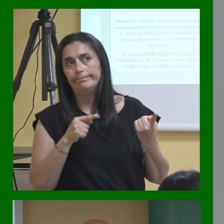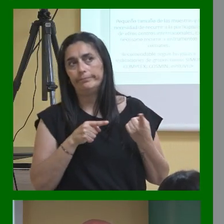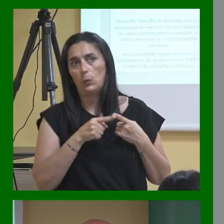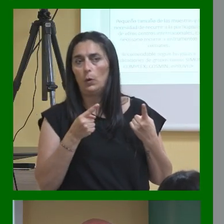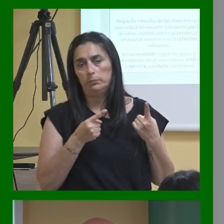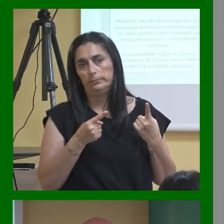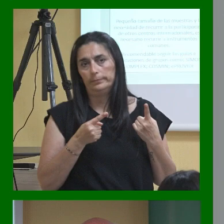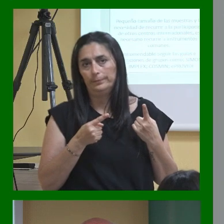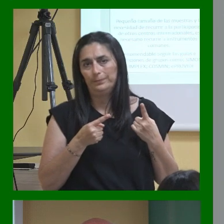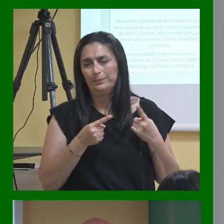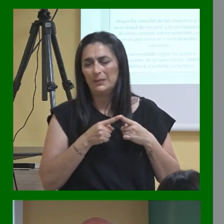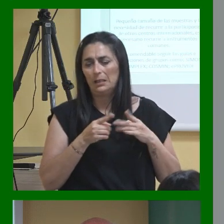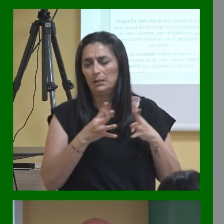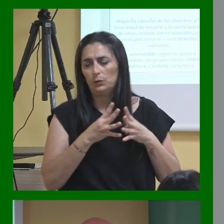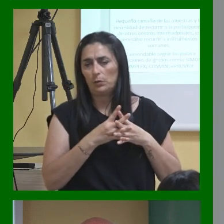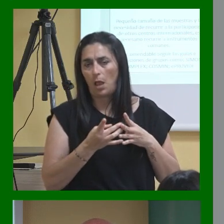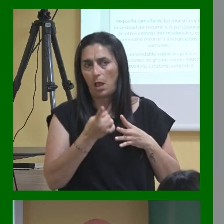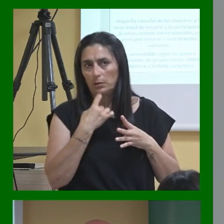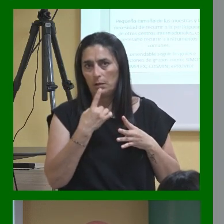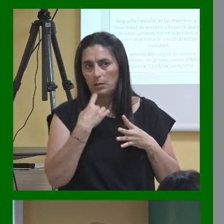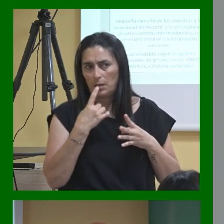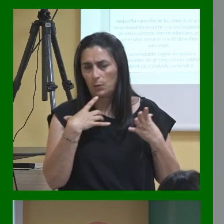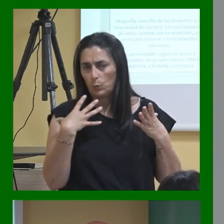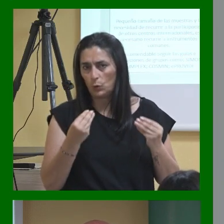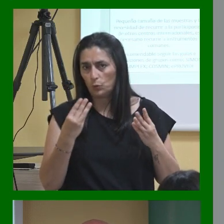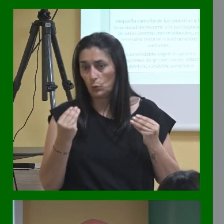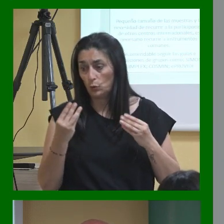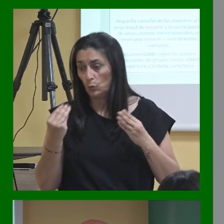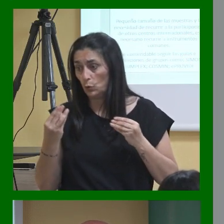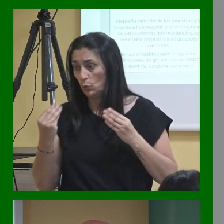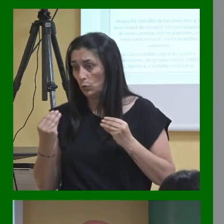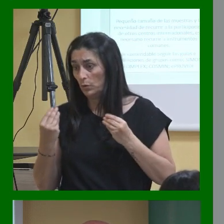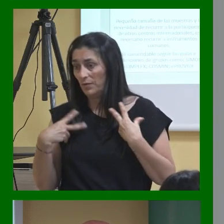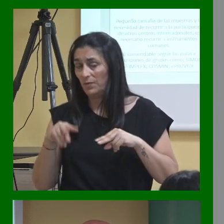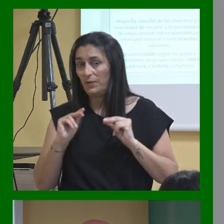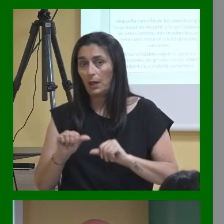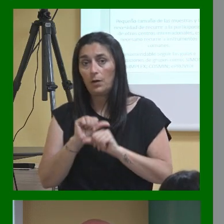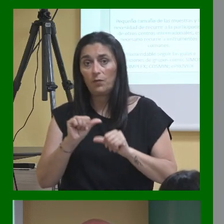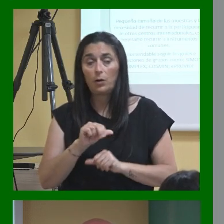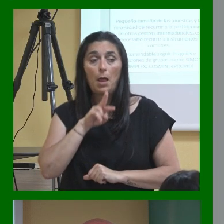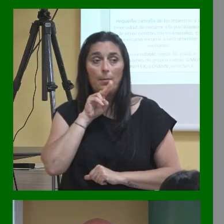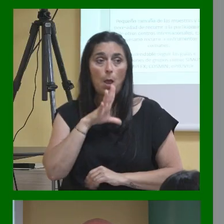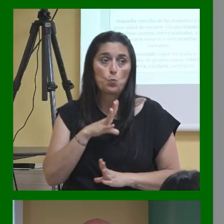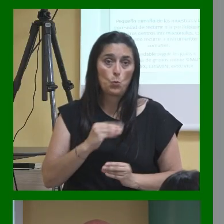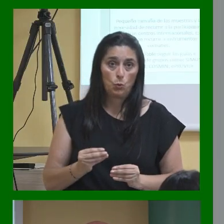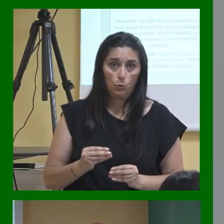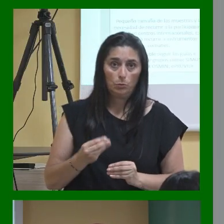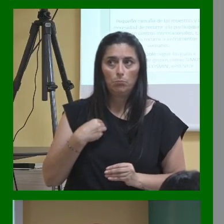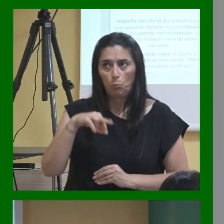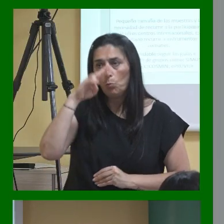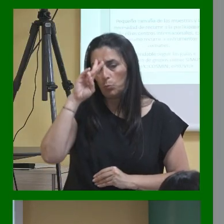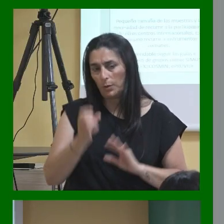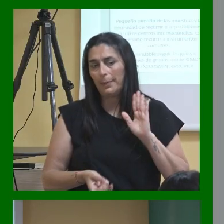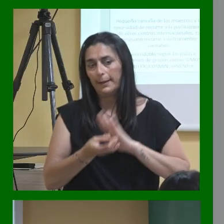muchos déficits de construcción. Muchos, y terminaría diciendo muchos. Entonces nos podemos crear un problema